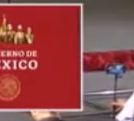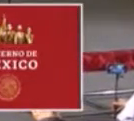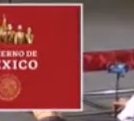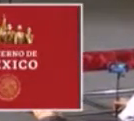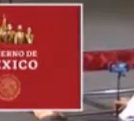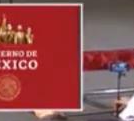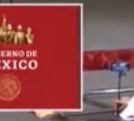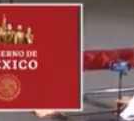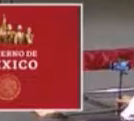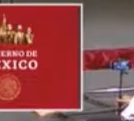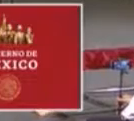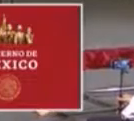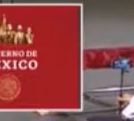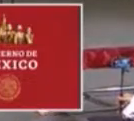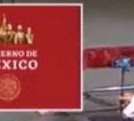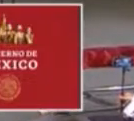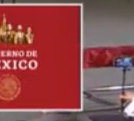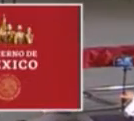esclarecer